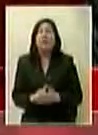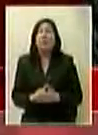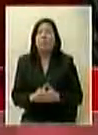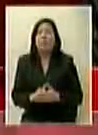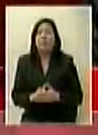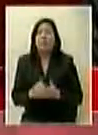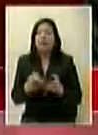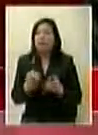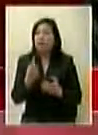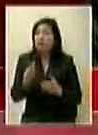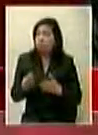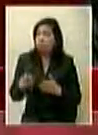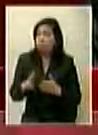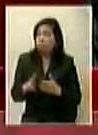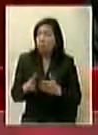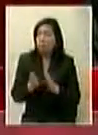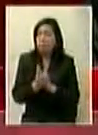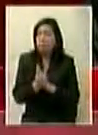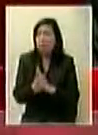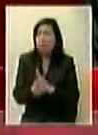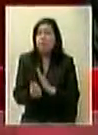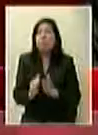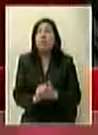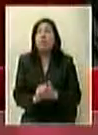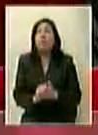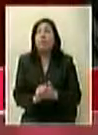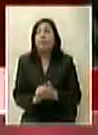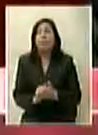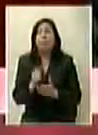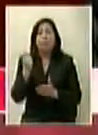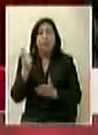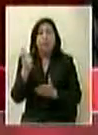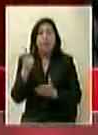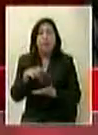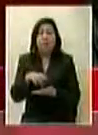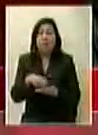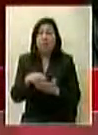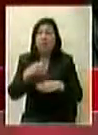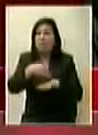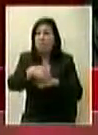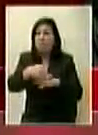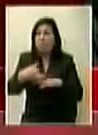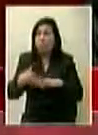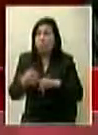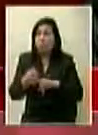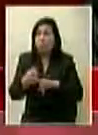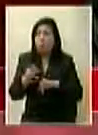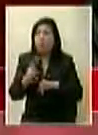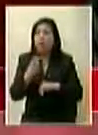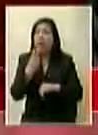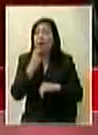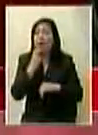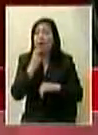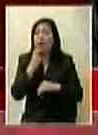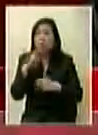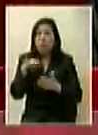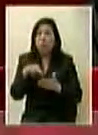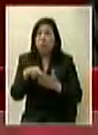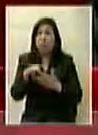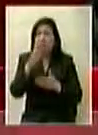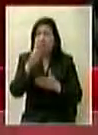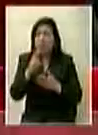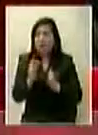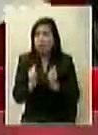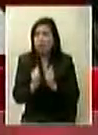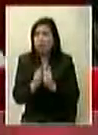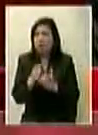presidente, implementaremos una experiencia piloto que comprenderá las ciudades fronterizas del sur del Ecuador y el norte del Perú,